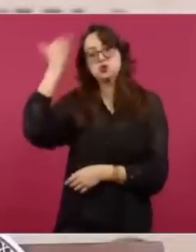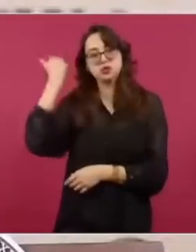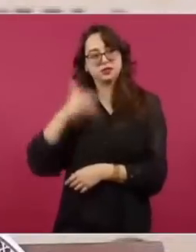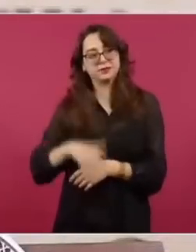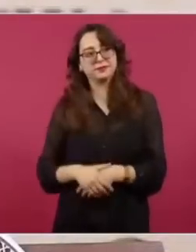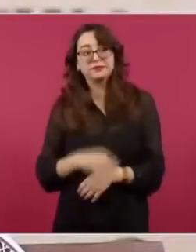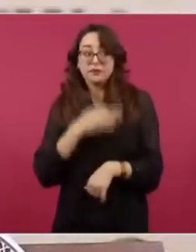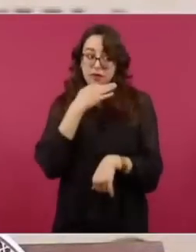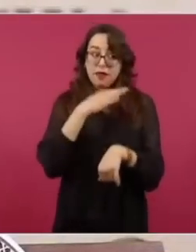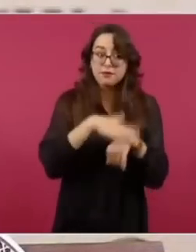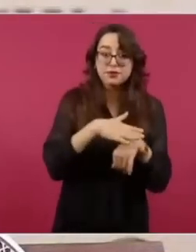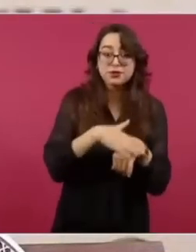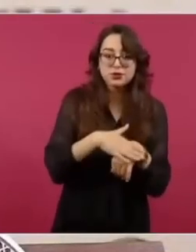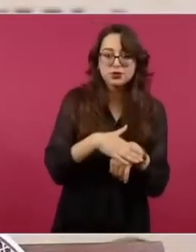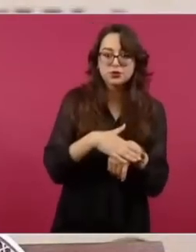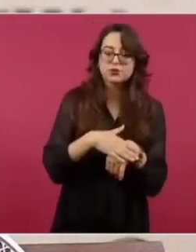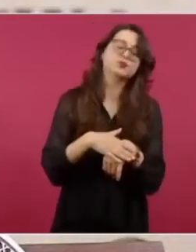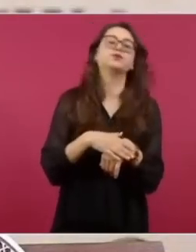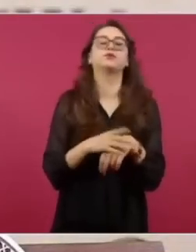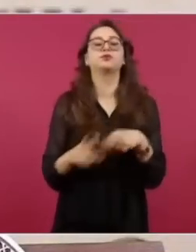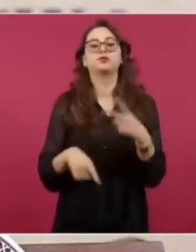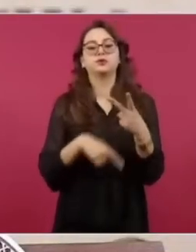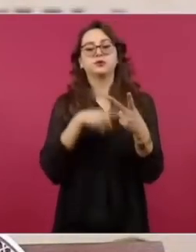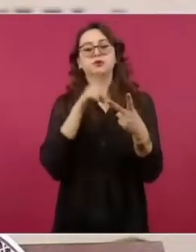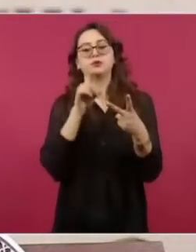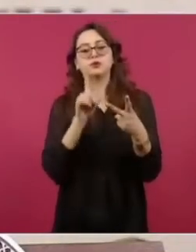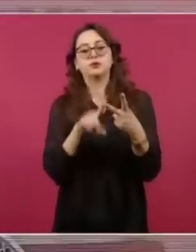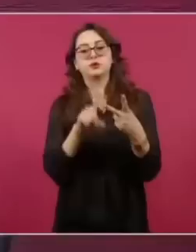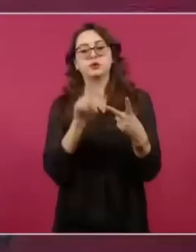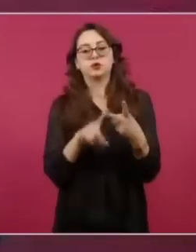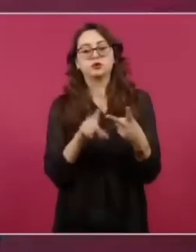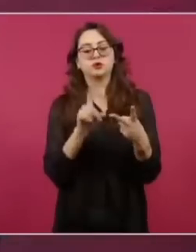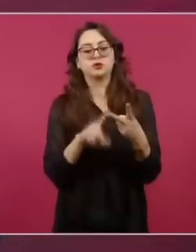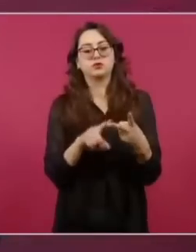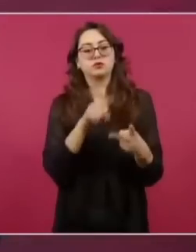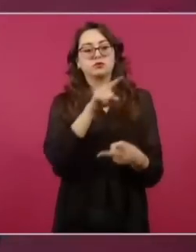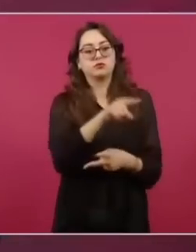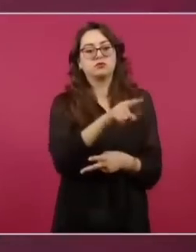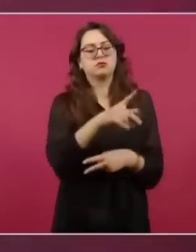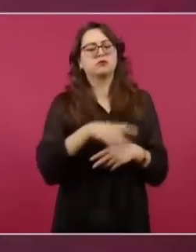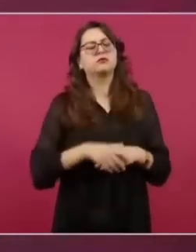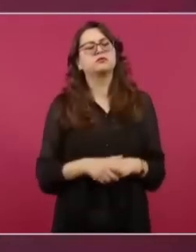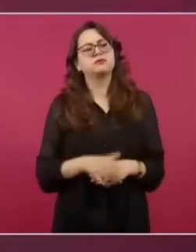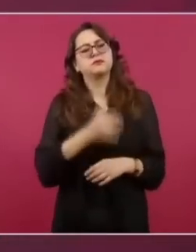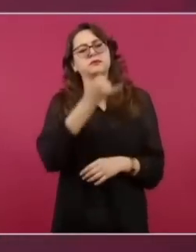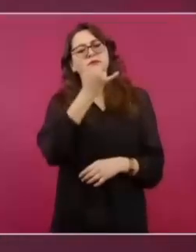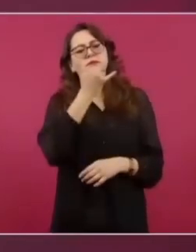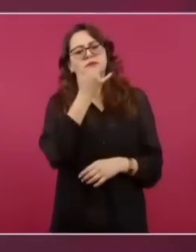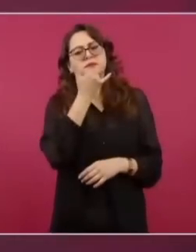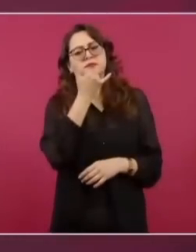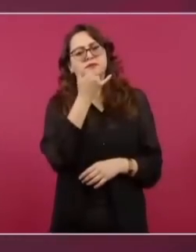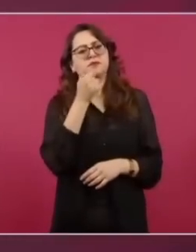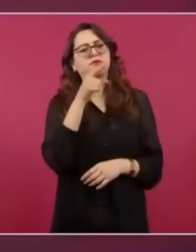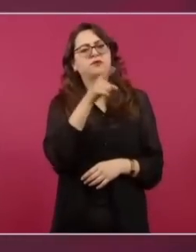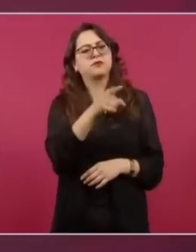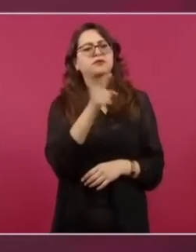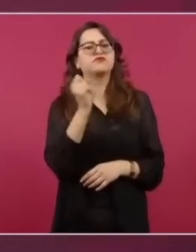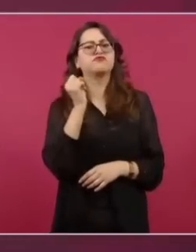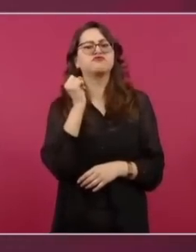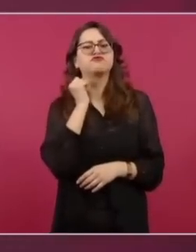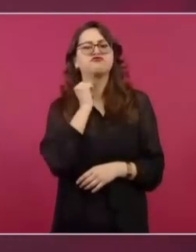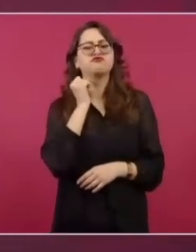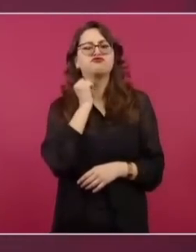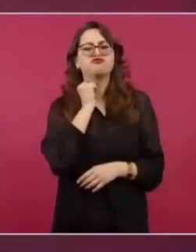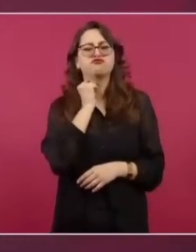cuestión quizás me pregunto de su pregunta deberían ser bueno Y por qué saliendo del senado puedes conseguir fentanilo en Estados